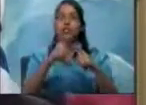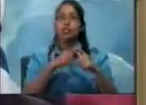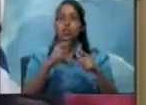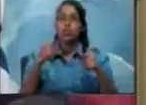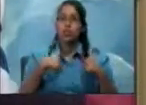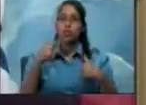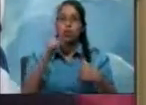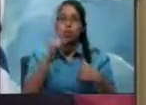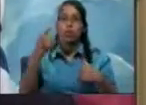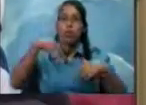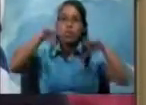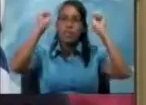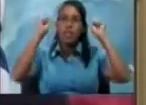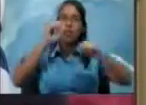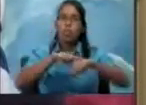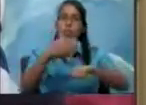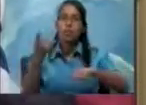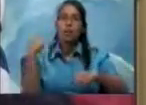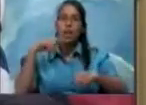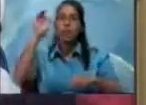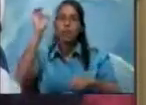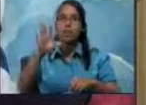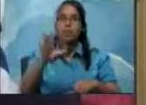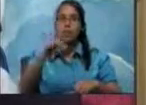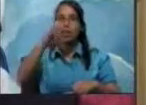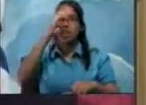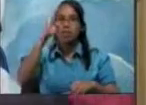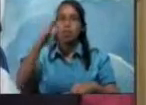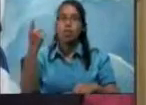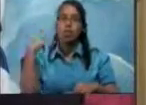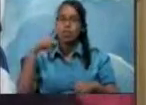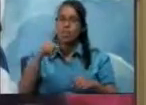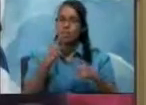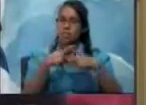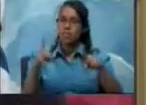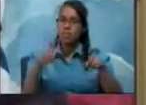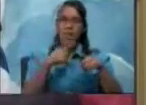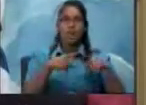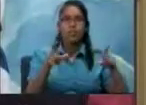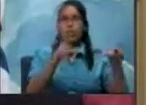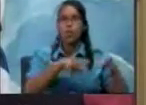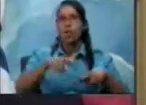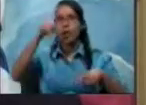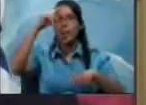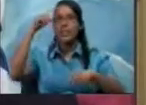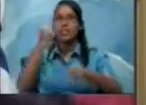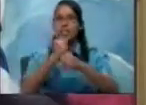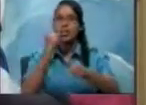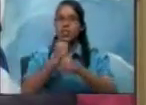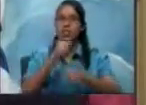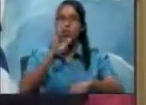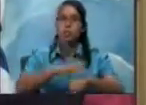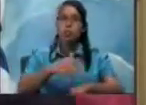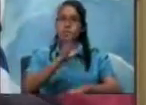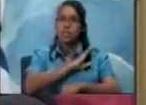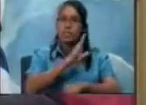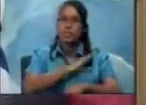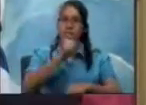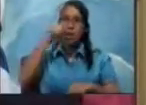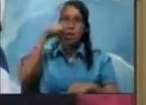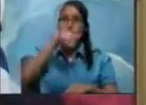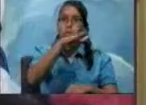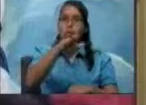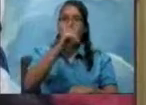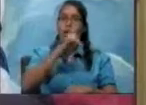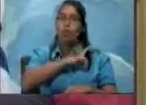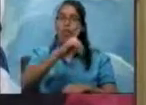entiendo porque hay pastores Que Dios los tiene en diferentes lugares trabajando Por qué toman señorío del pueblo o